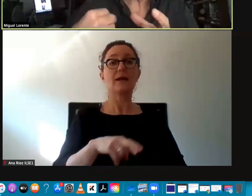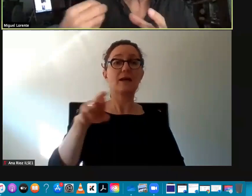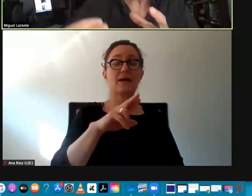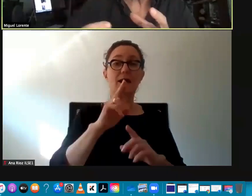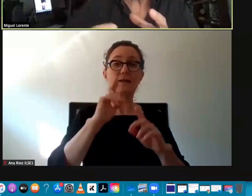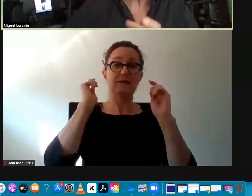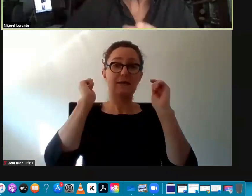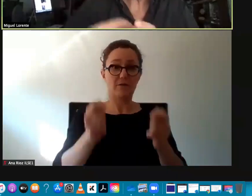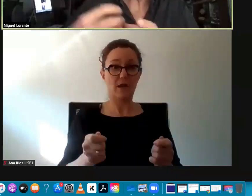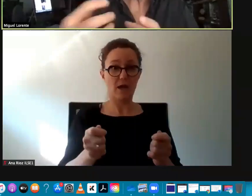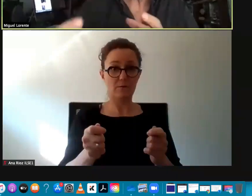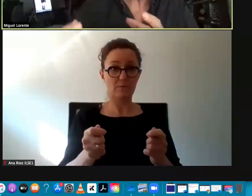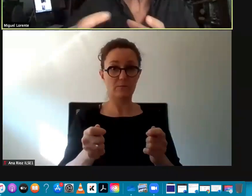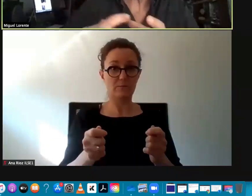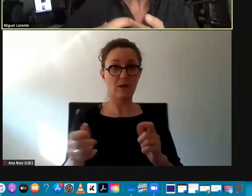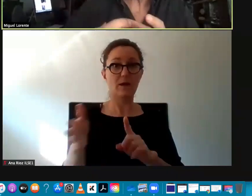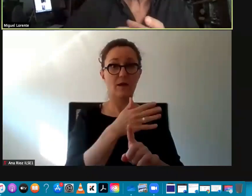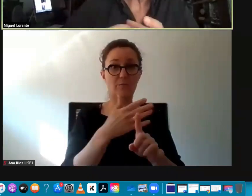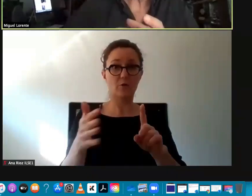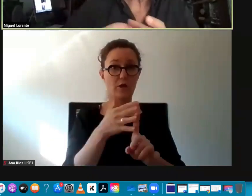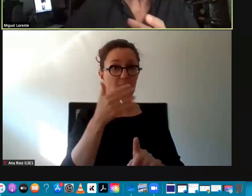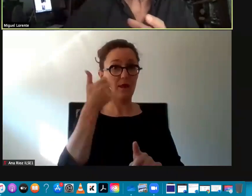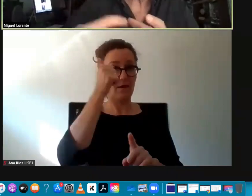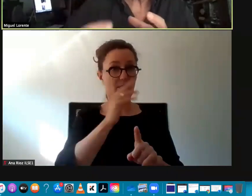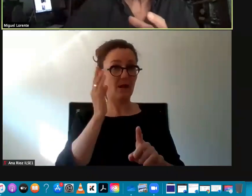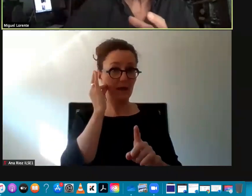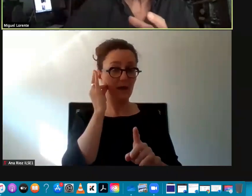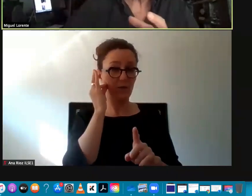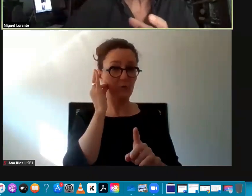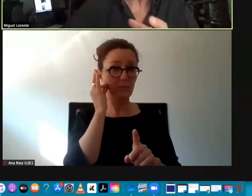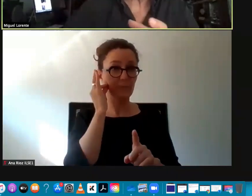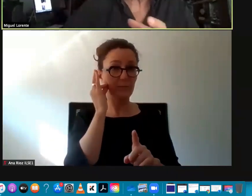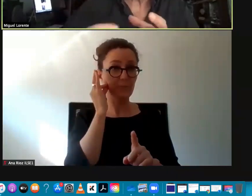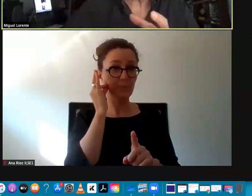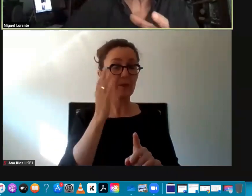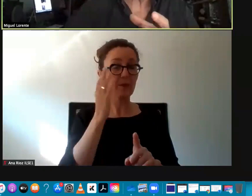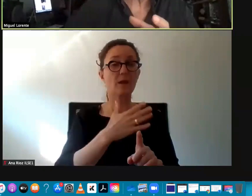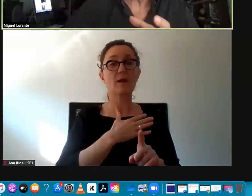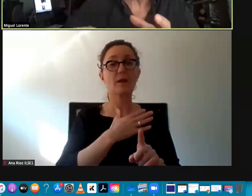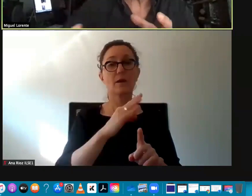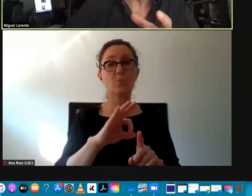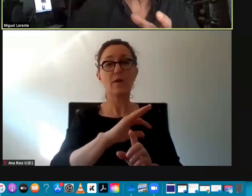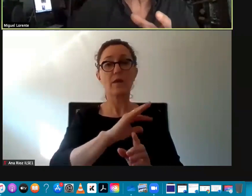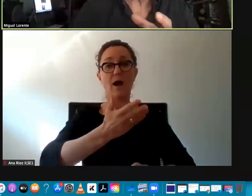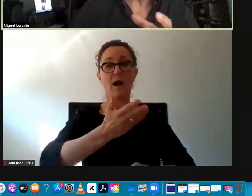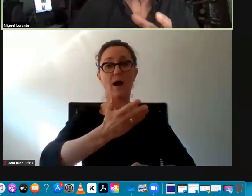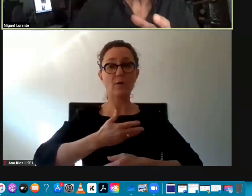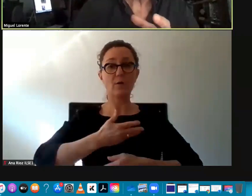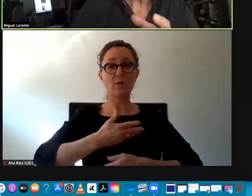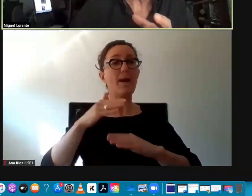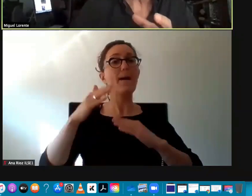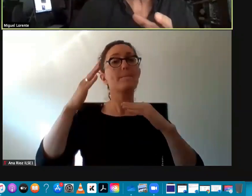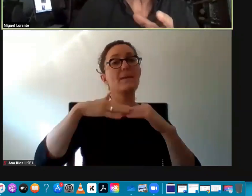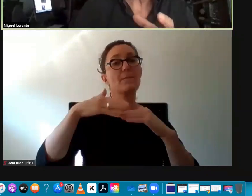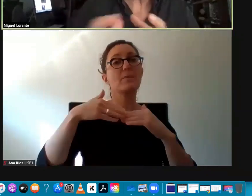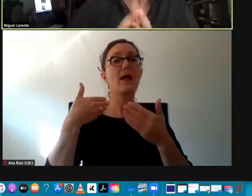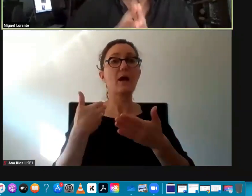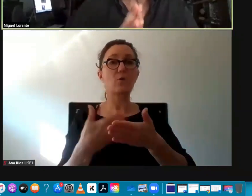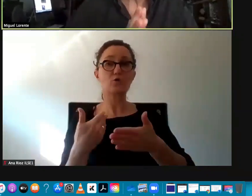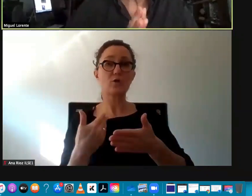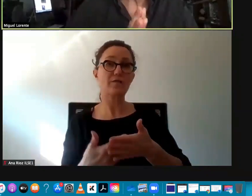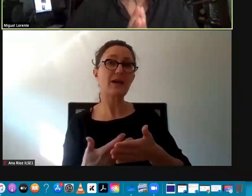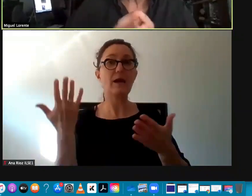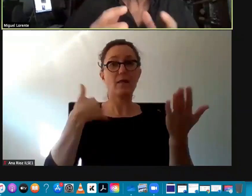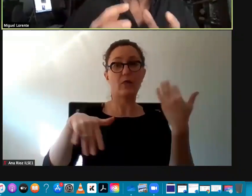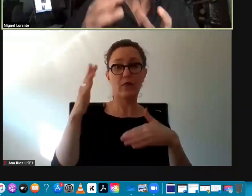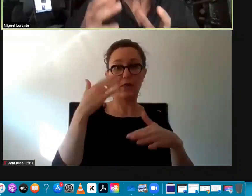una percepción sobre la violencia de género que permita minimizarla, justificarla e integrarla. De manera rápida, para